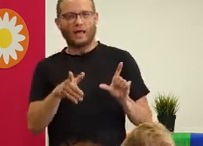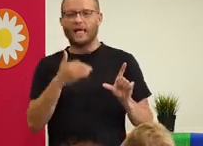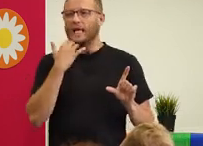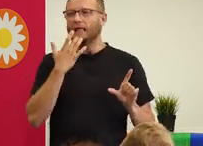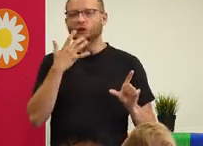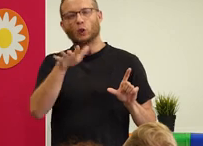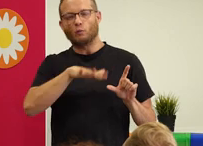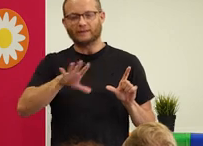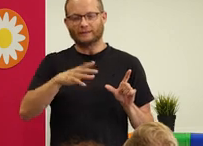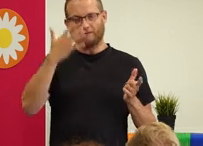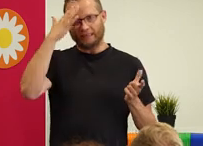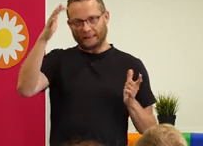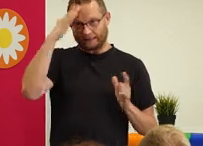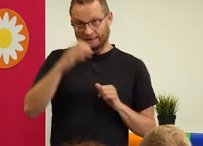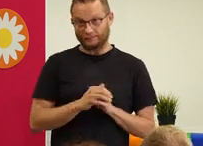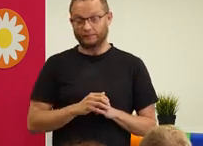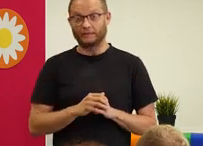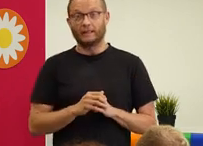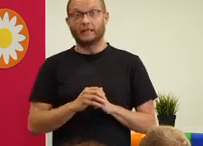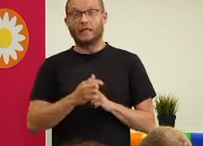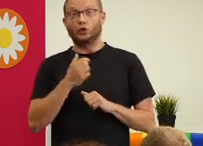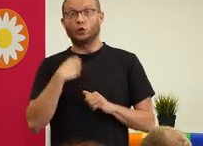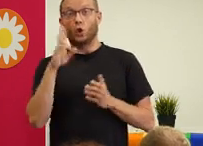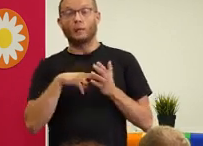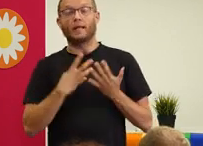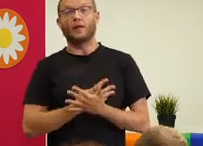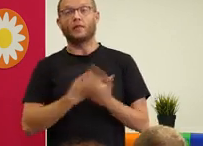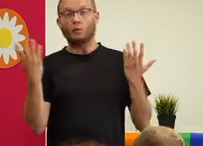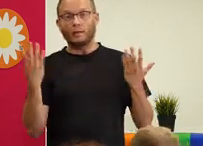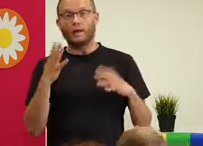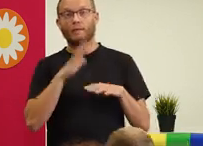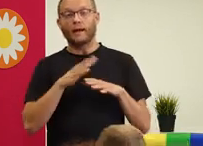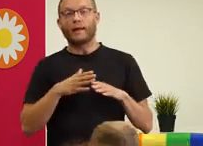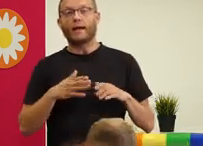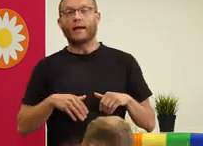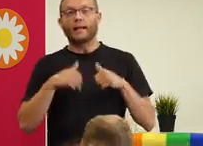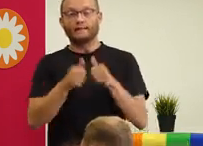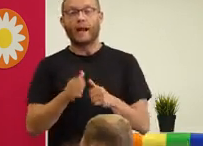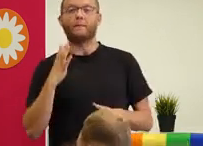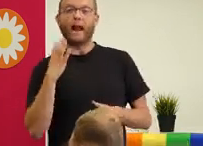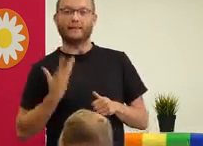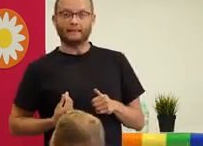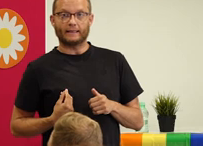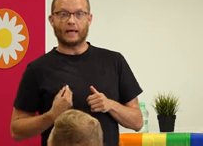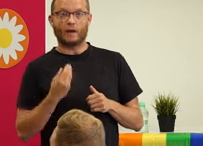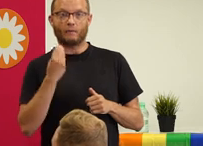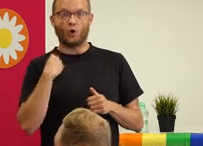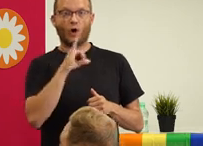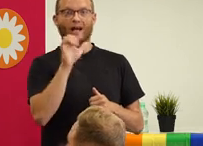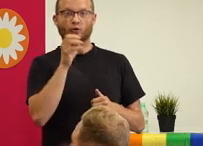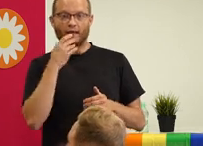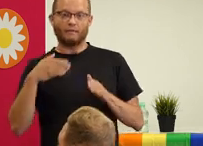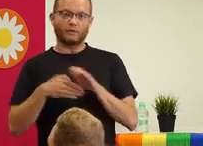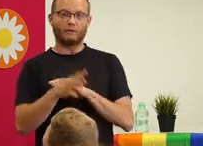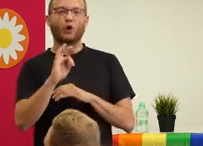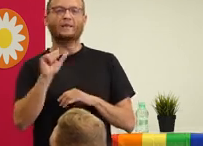si fuese una fantasía. Yo en 2019, para entrar en Palestina, por Jerusalén, pasé por Tel